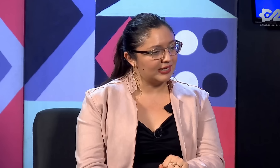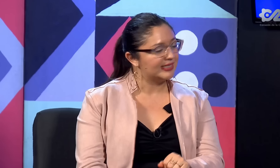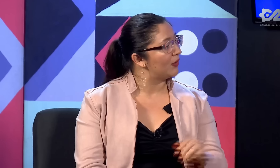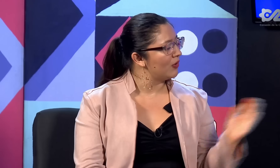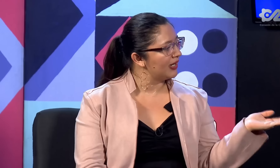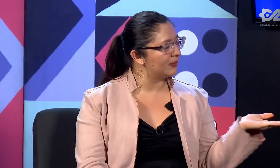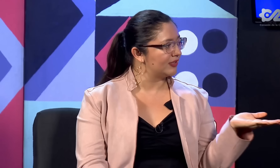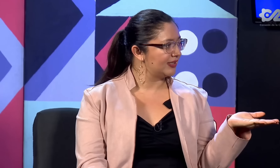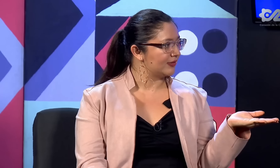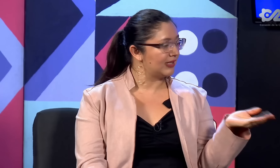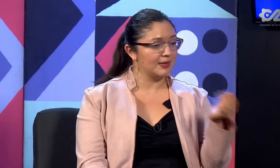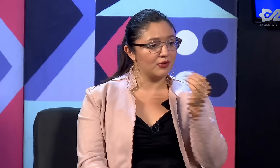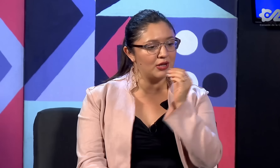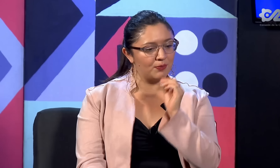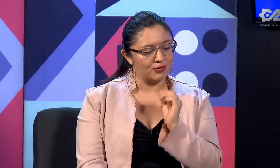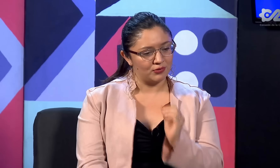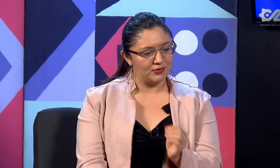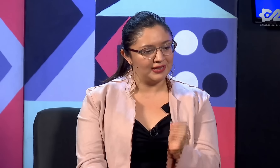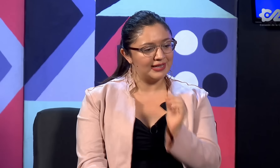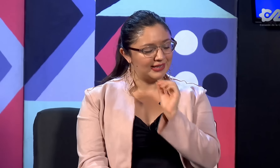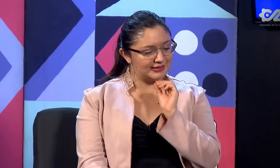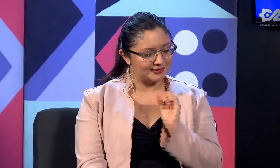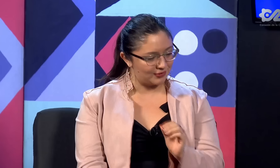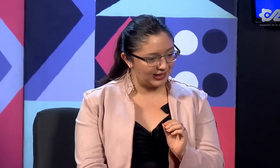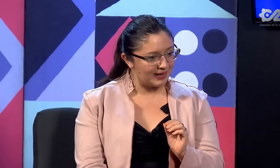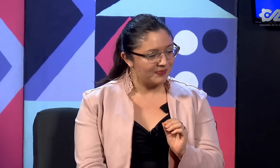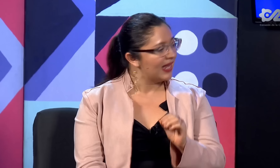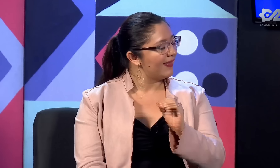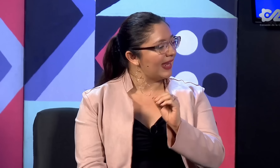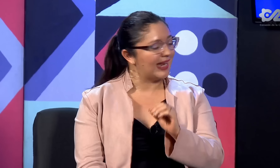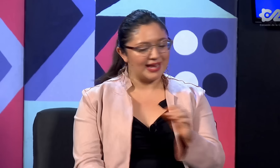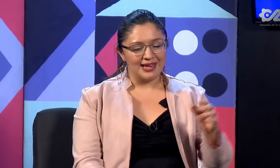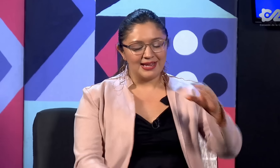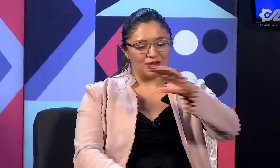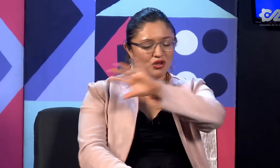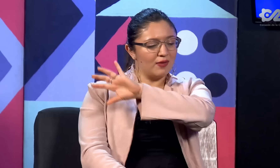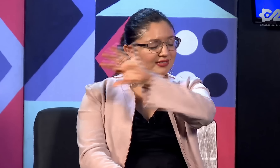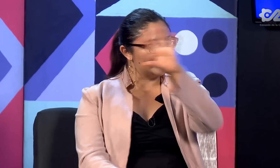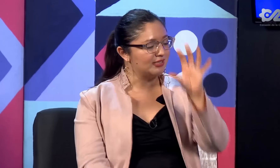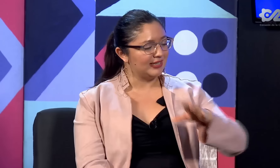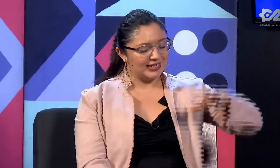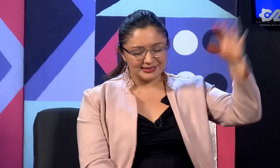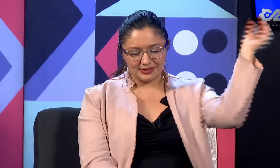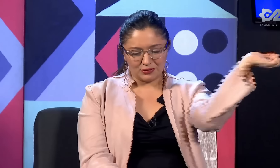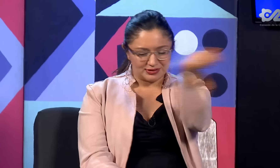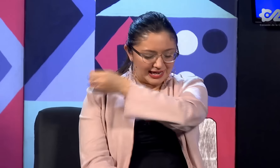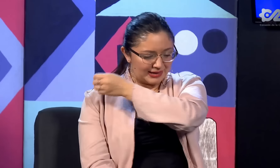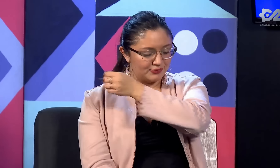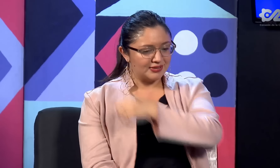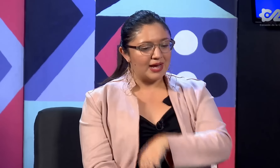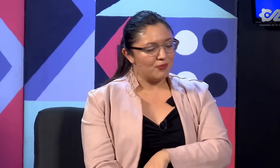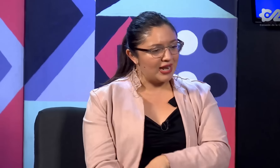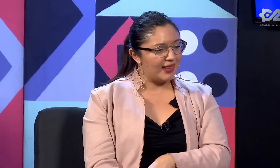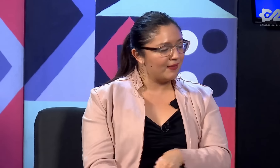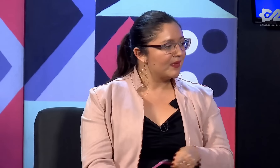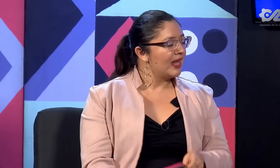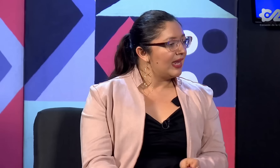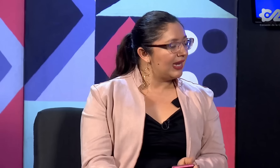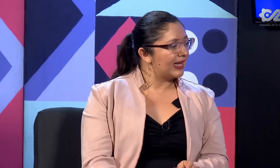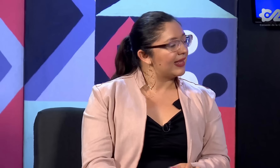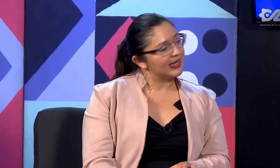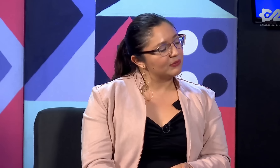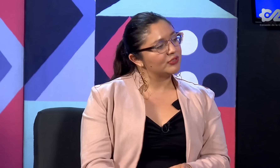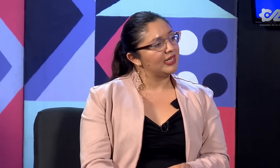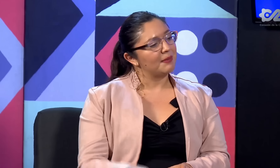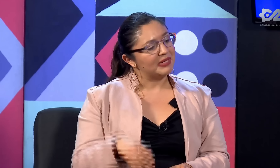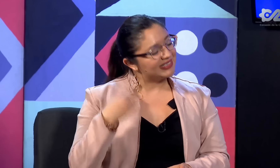crimen organizado. No queremos eso, tenemos la oportunidad histórica de que todos estos intereses los hagamos a un lado y